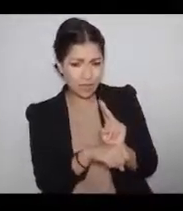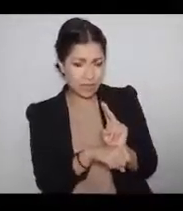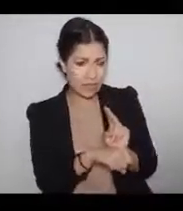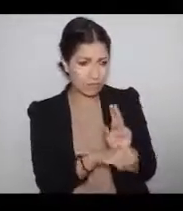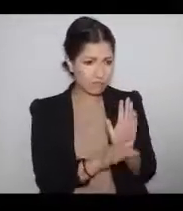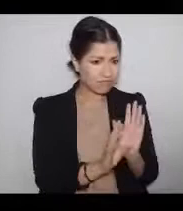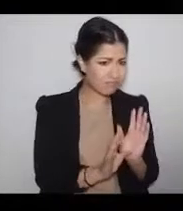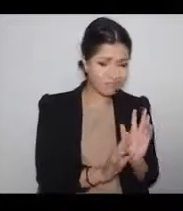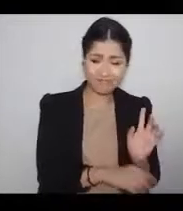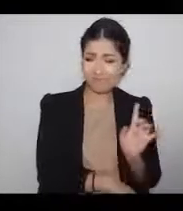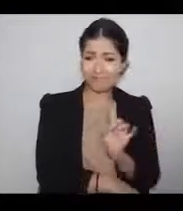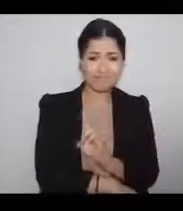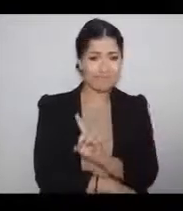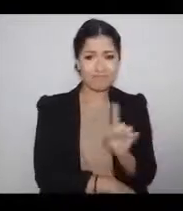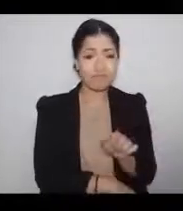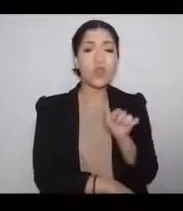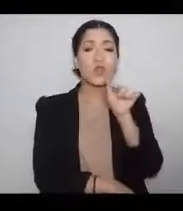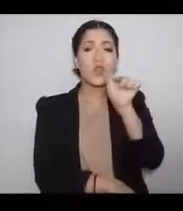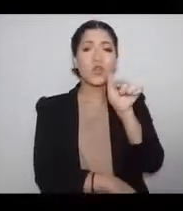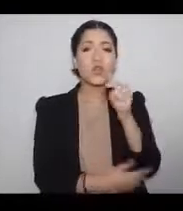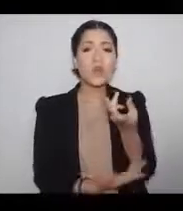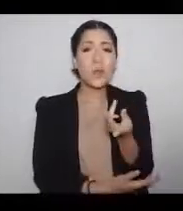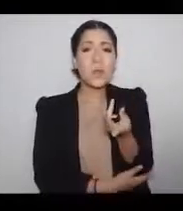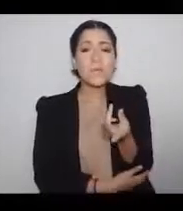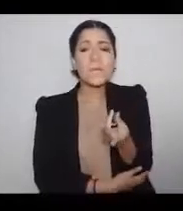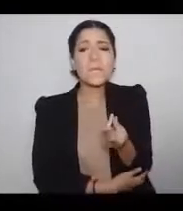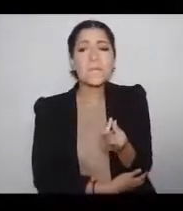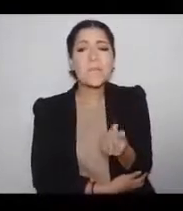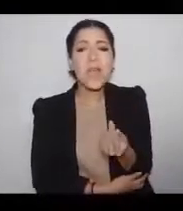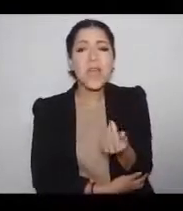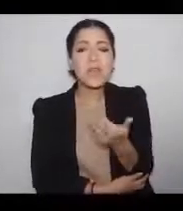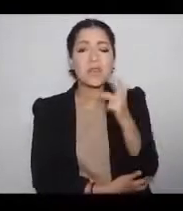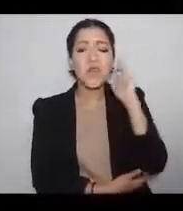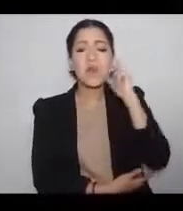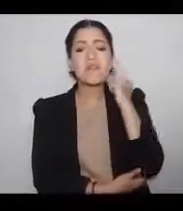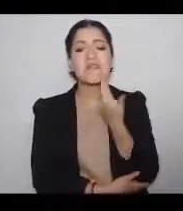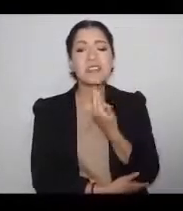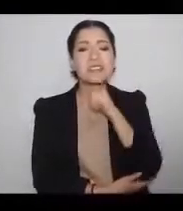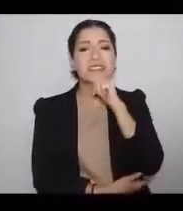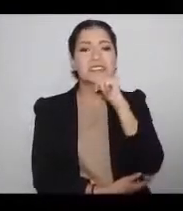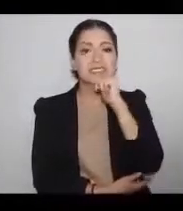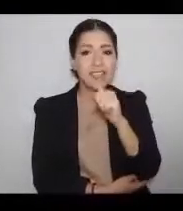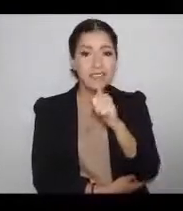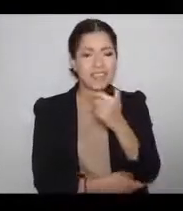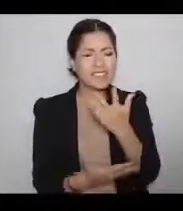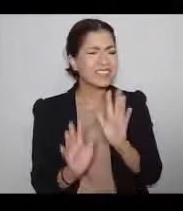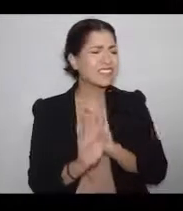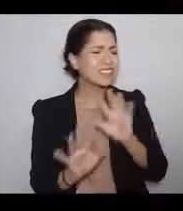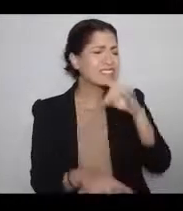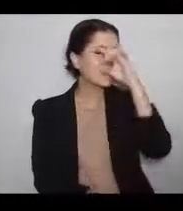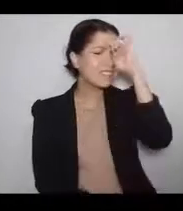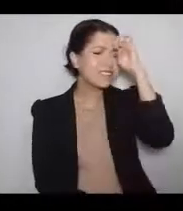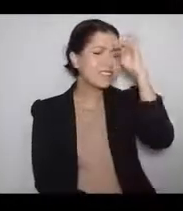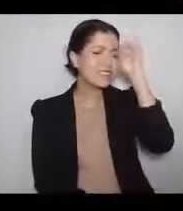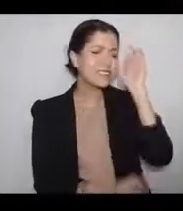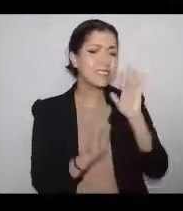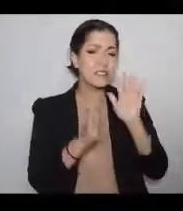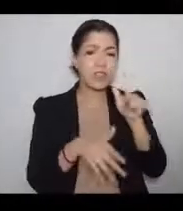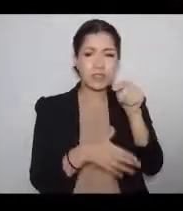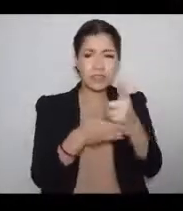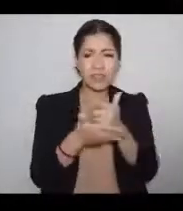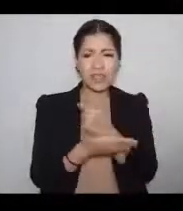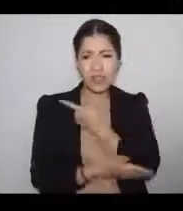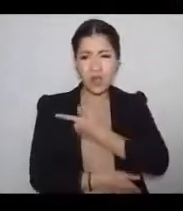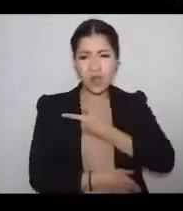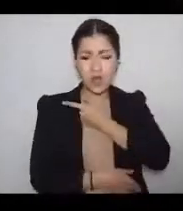acaso, un perro sin raza. Me tienes harto que Pleus te gusta